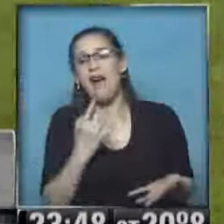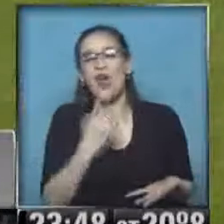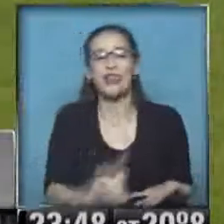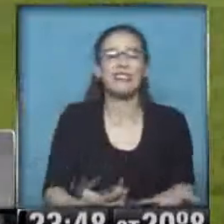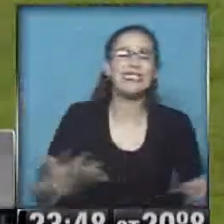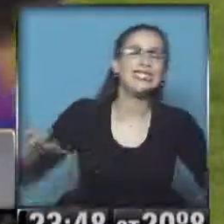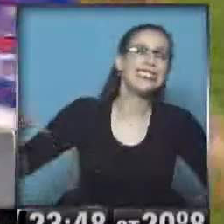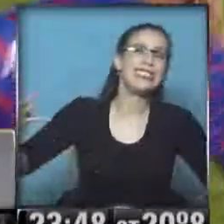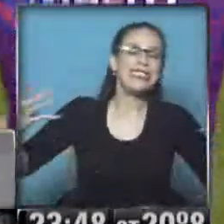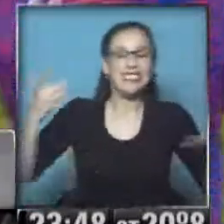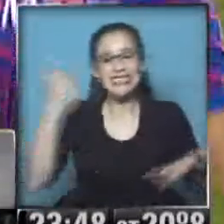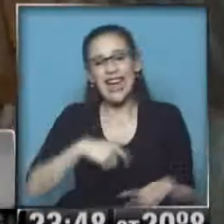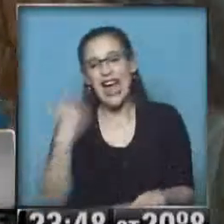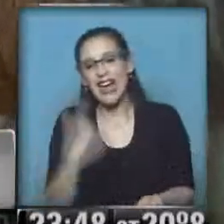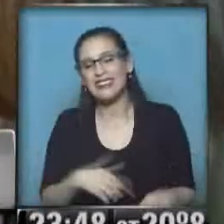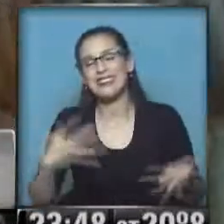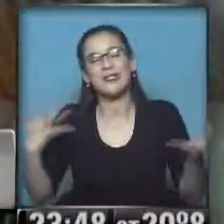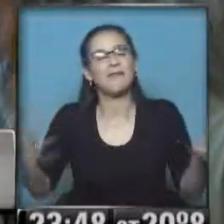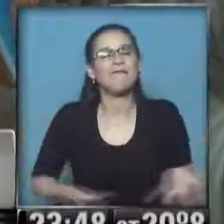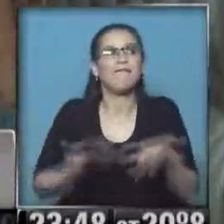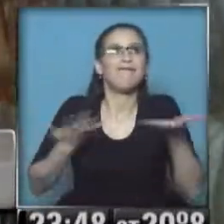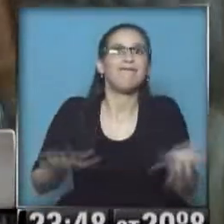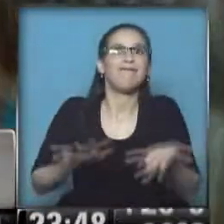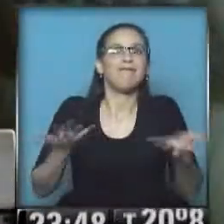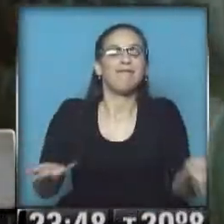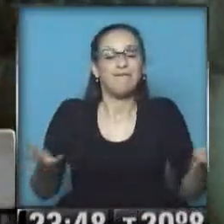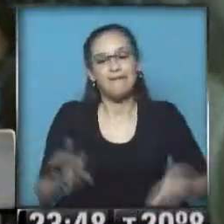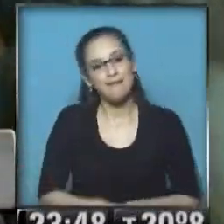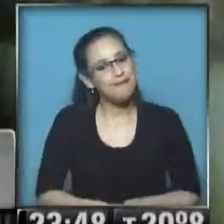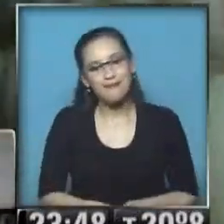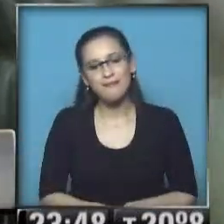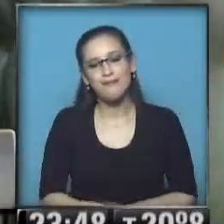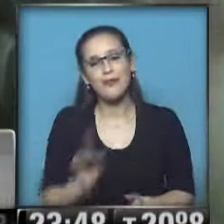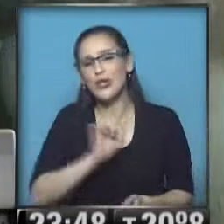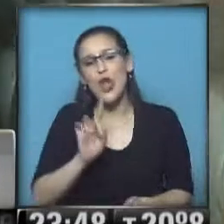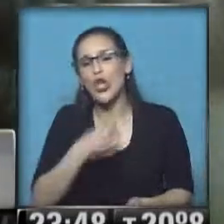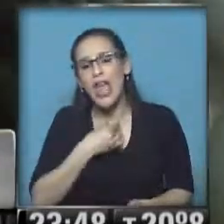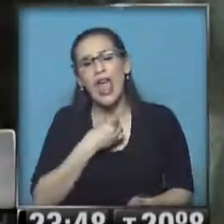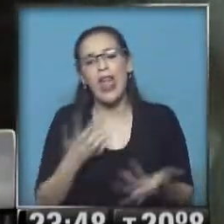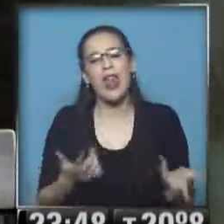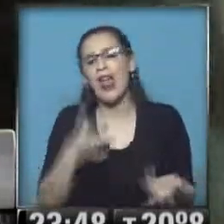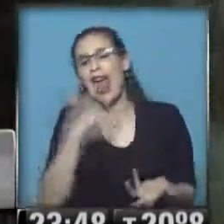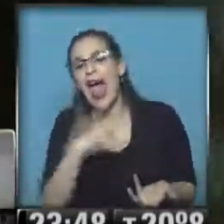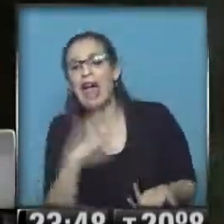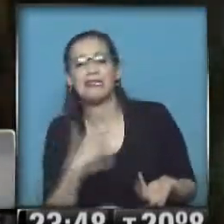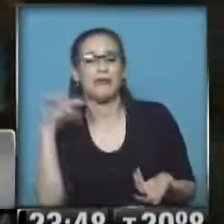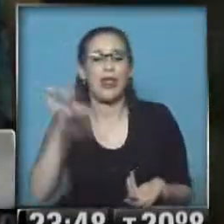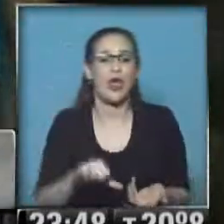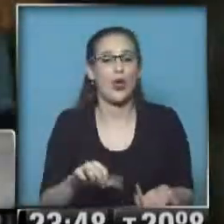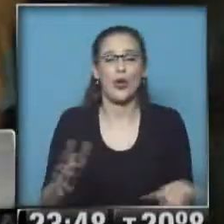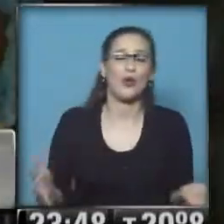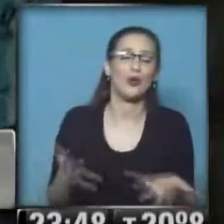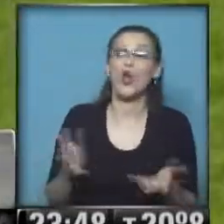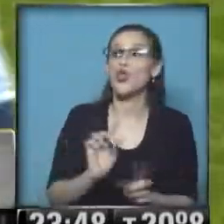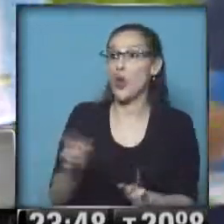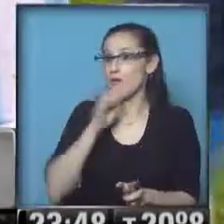uno de los candidatos. No, pero busca, y ahí está, ¿qué dije el primer partido? Por favor, no digamos, Racing es candidato. Pasa en esta ¿No crees cosa. Que te lo diga más? No lo